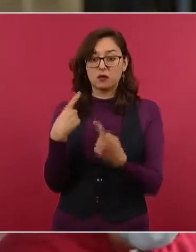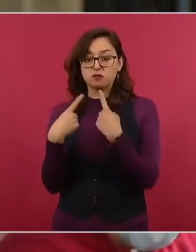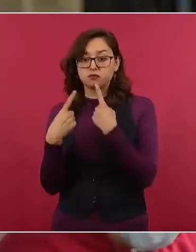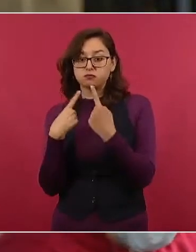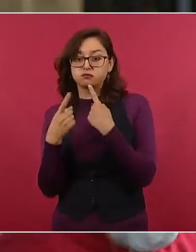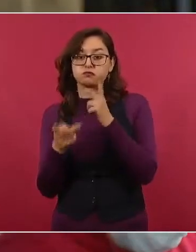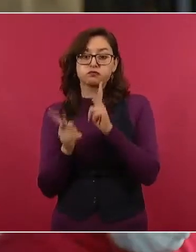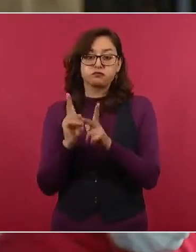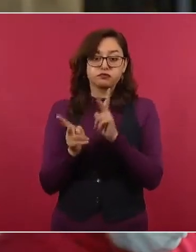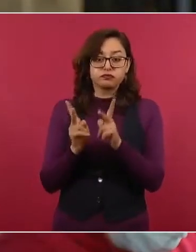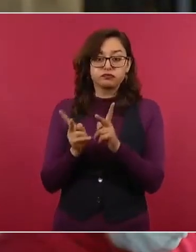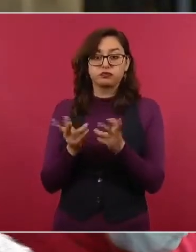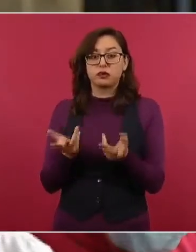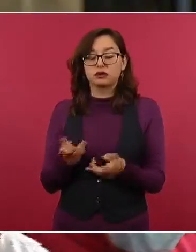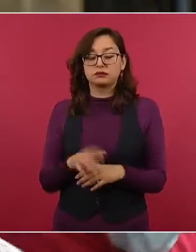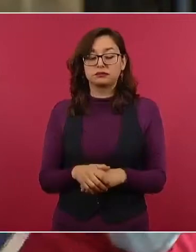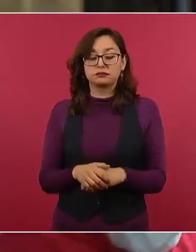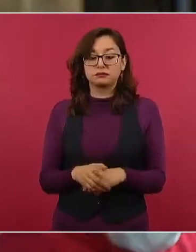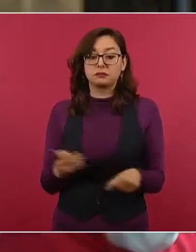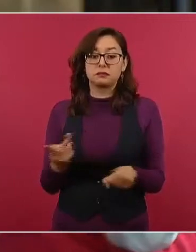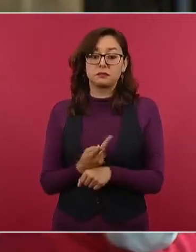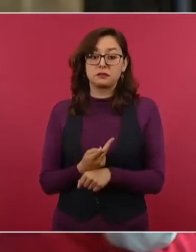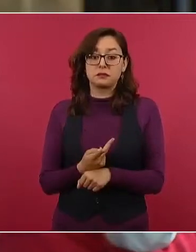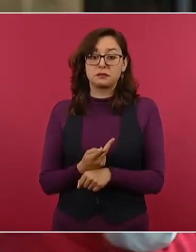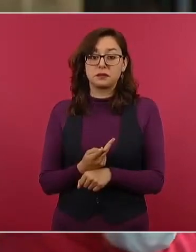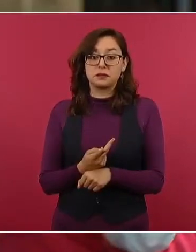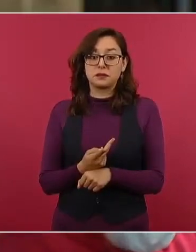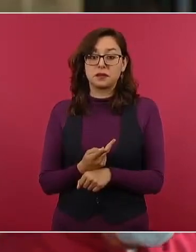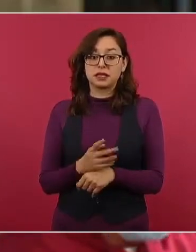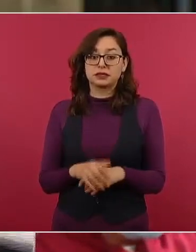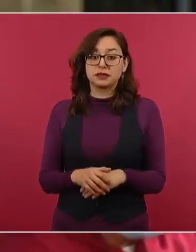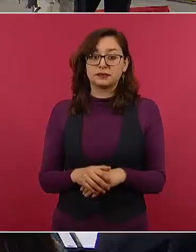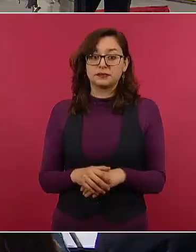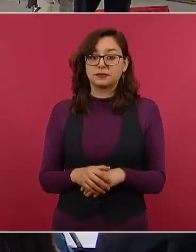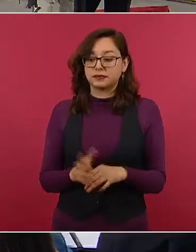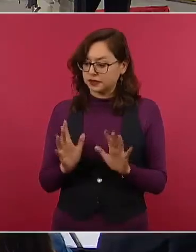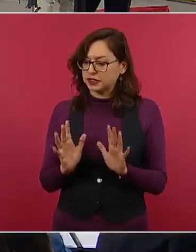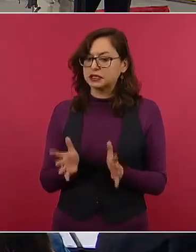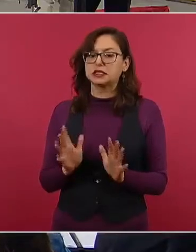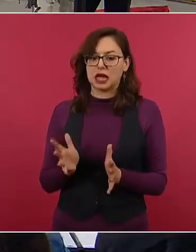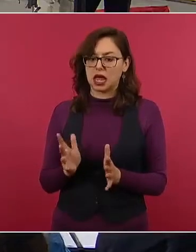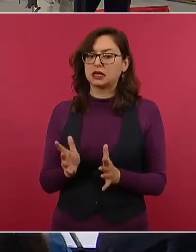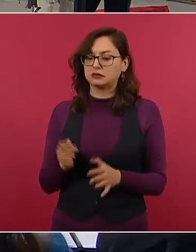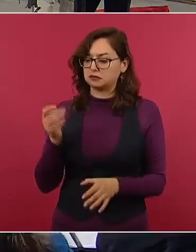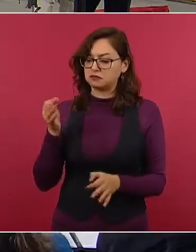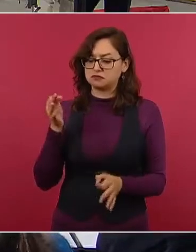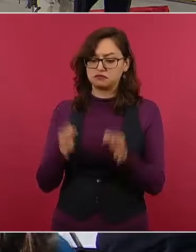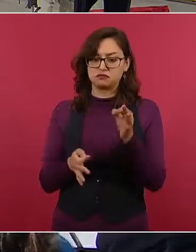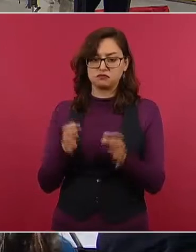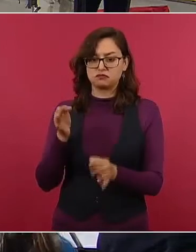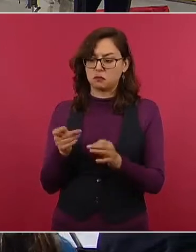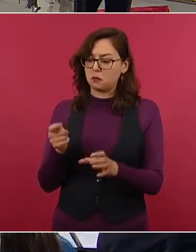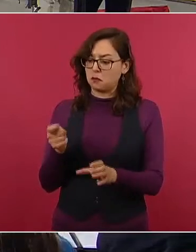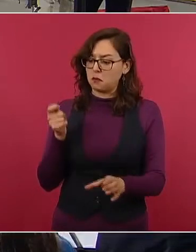vencieron que ya ganaron el pleito con ICABE y que van a recuperar el trabajo